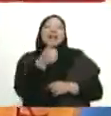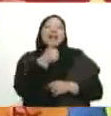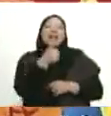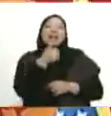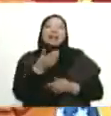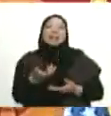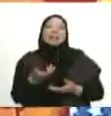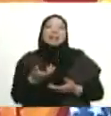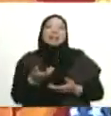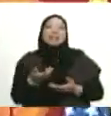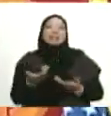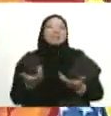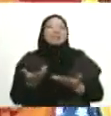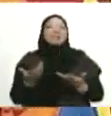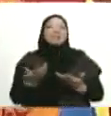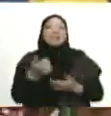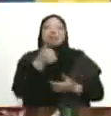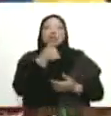¿Ah?